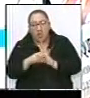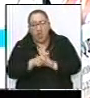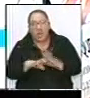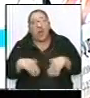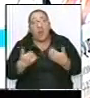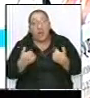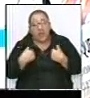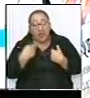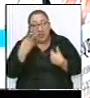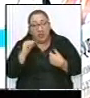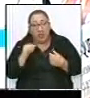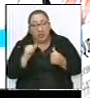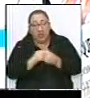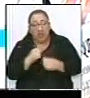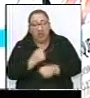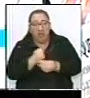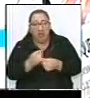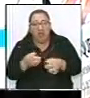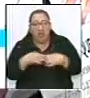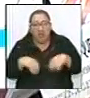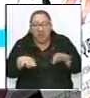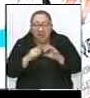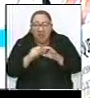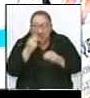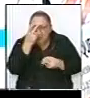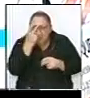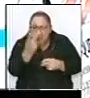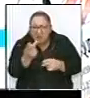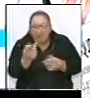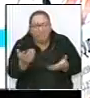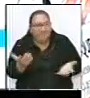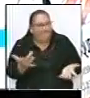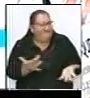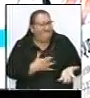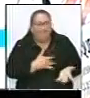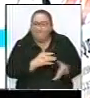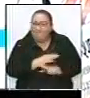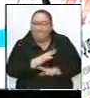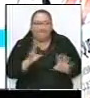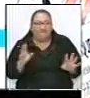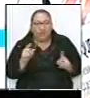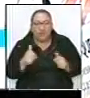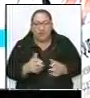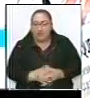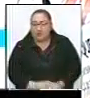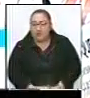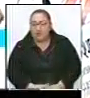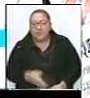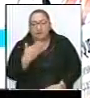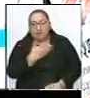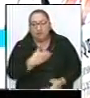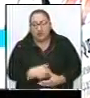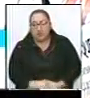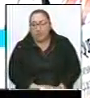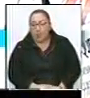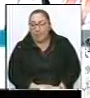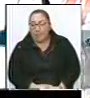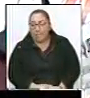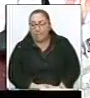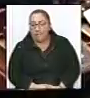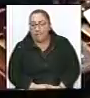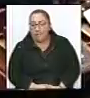pueda tener una incidencia de esta naturaleza, me parece una insensatez. Gracias, presidente.